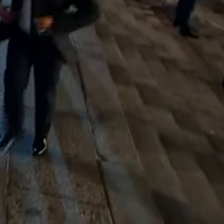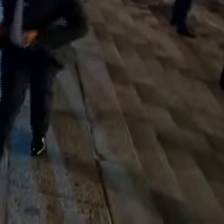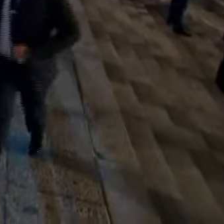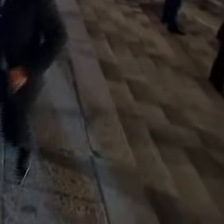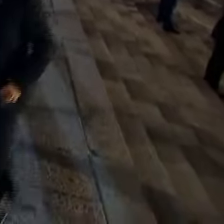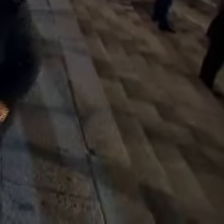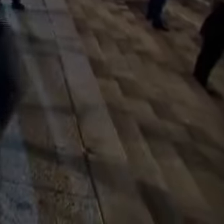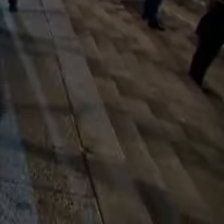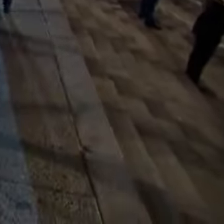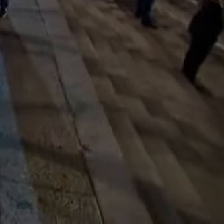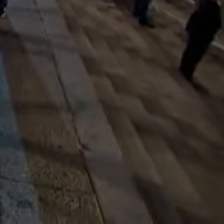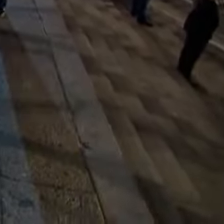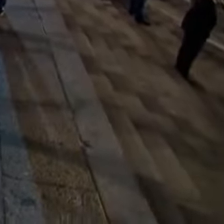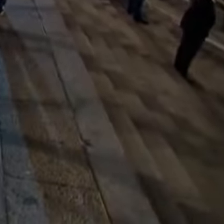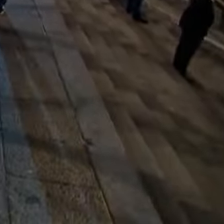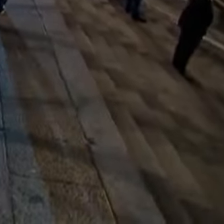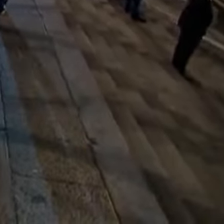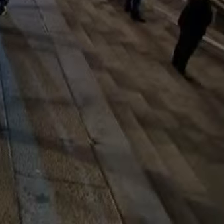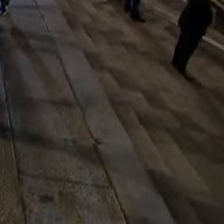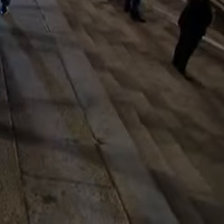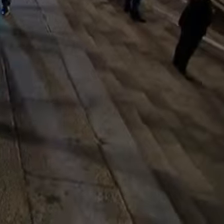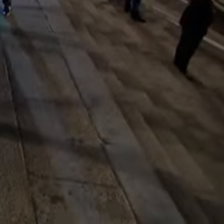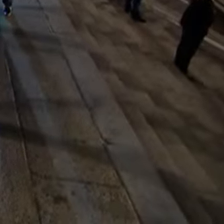doctor Javier Milei.